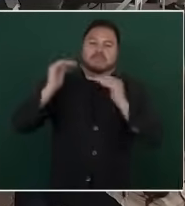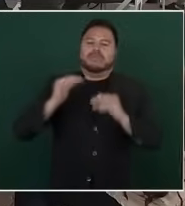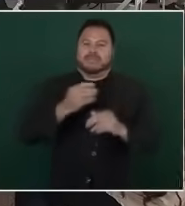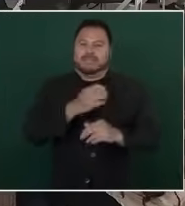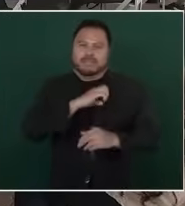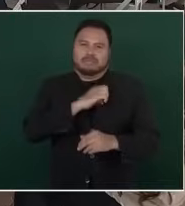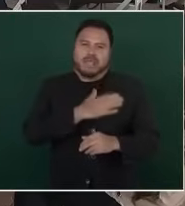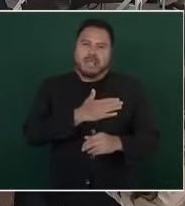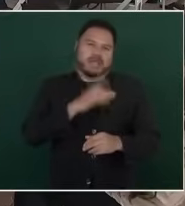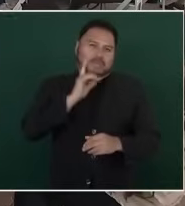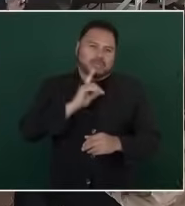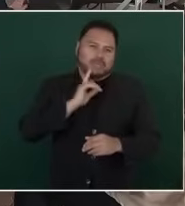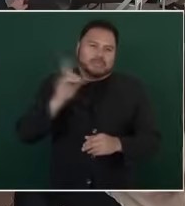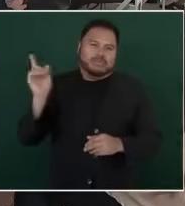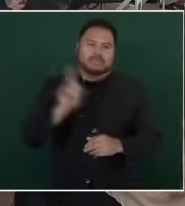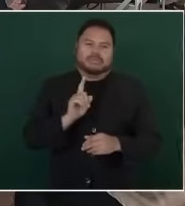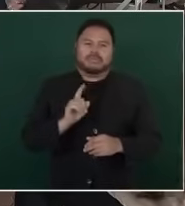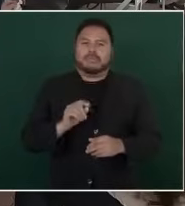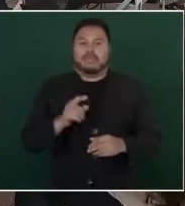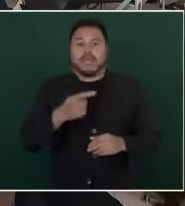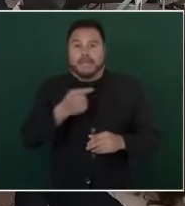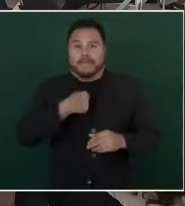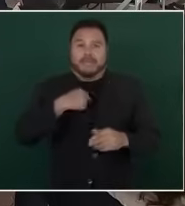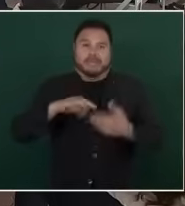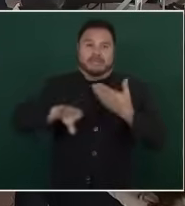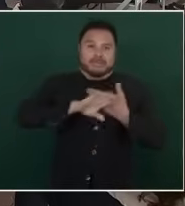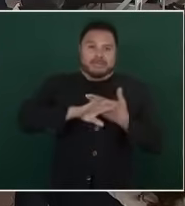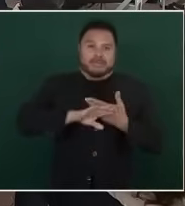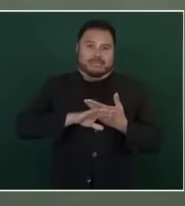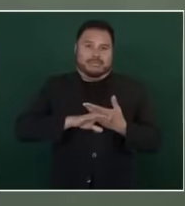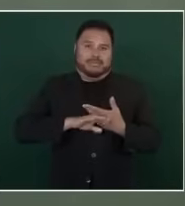española, ¿sí?, hablar mal de mí,